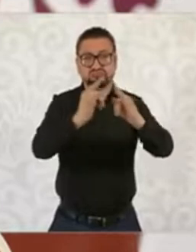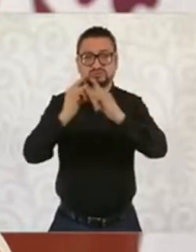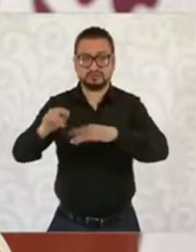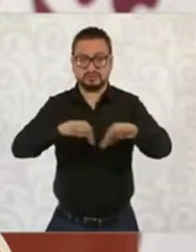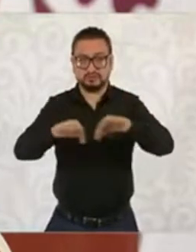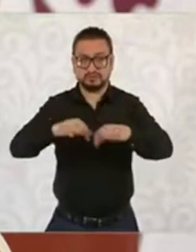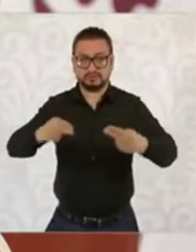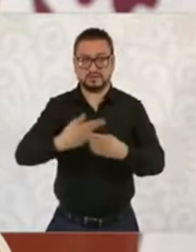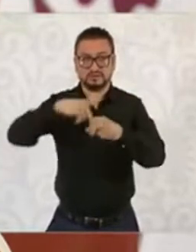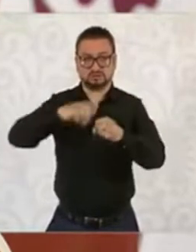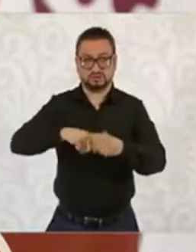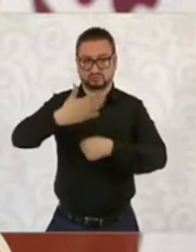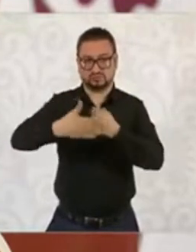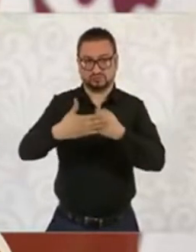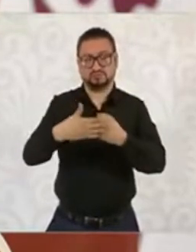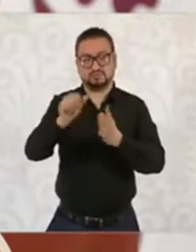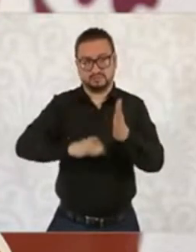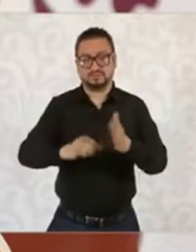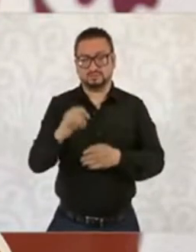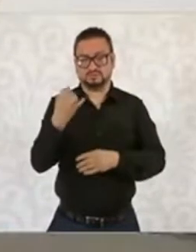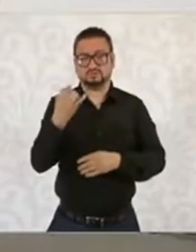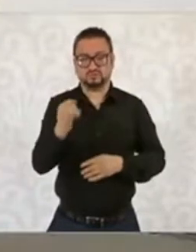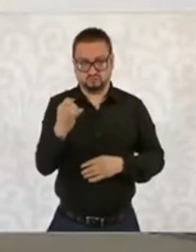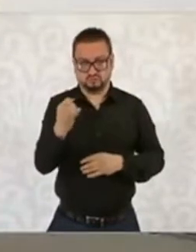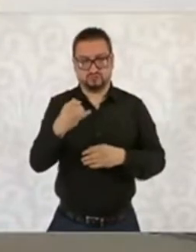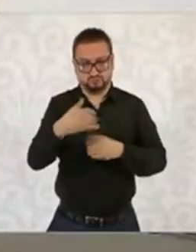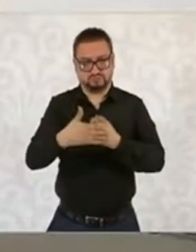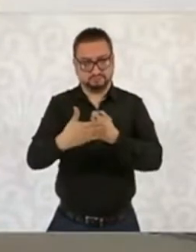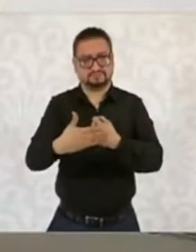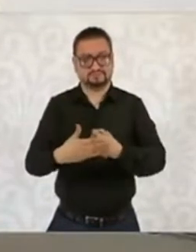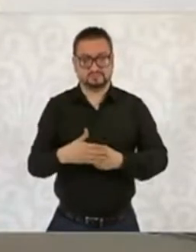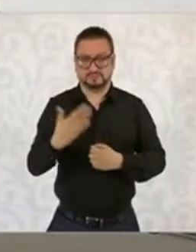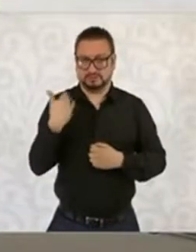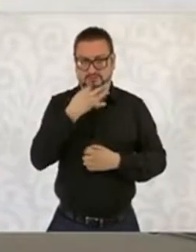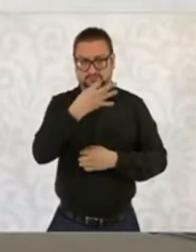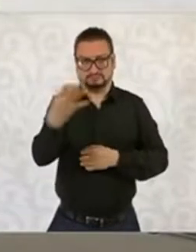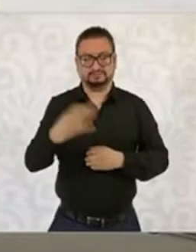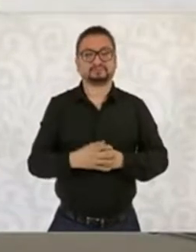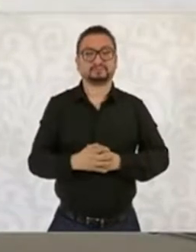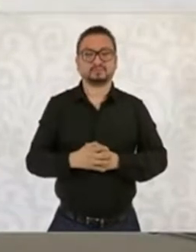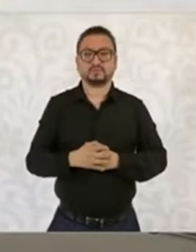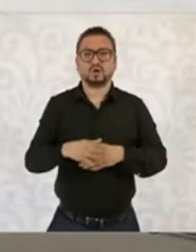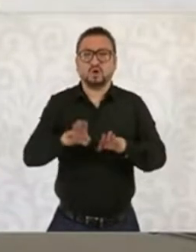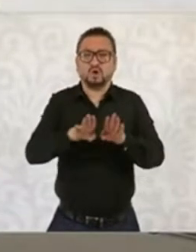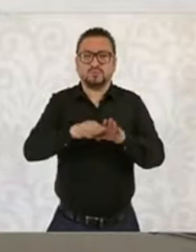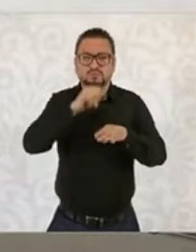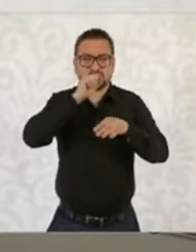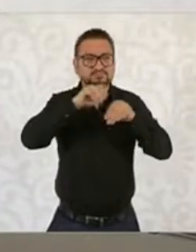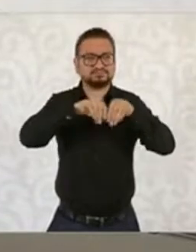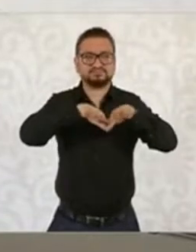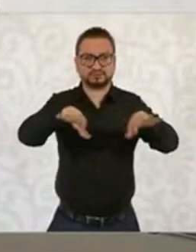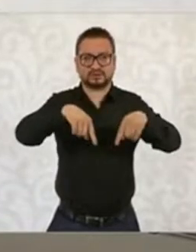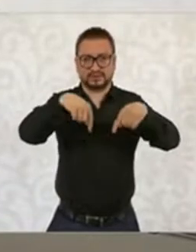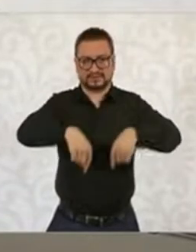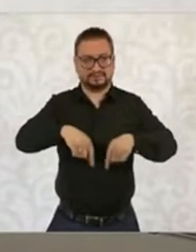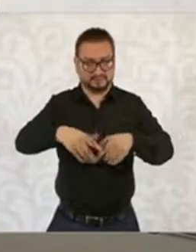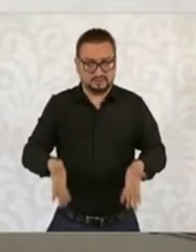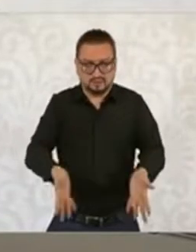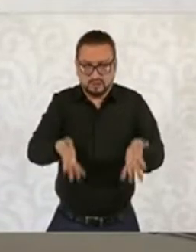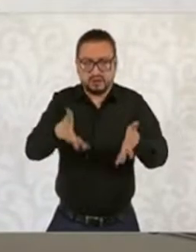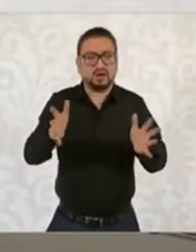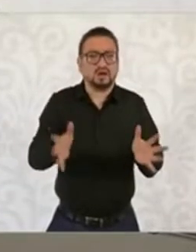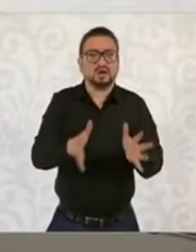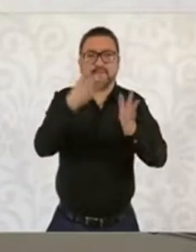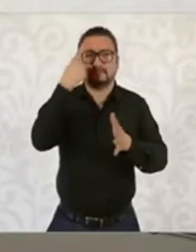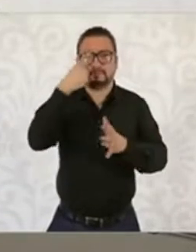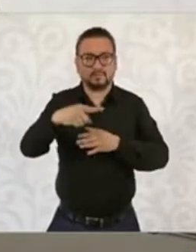está programada al mes de junio, como también ya comentamos. Se promueve a través también de esta oficina la movilidad laboral